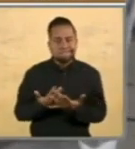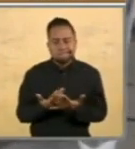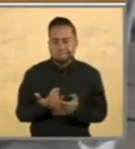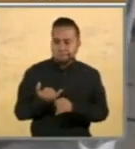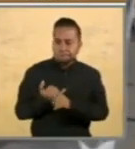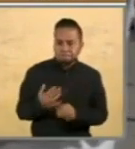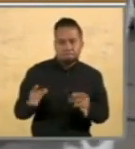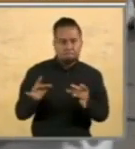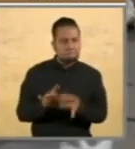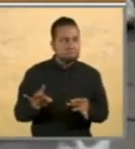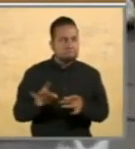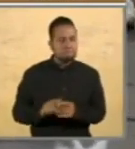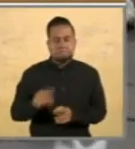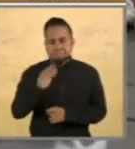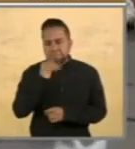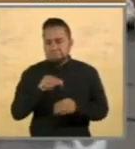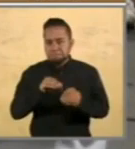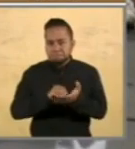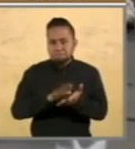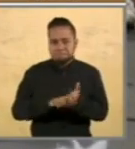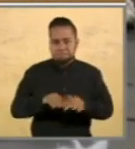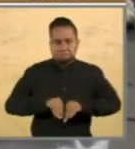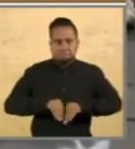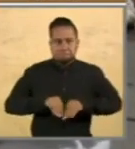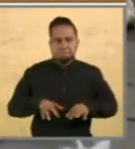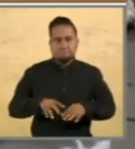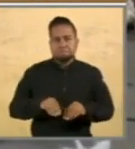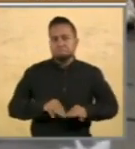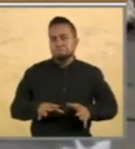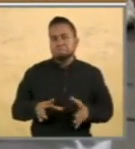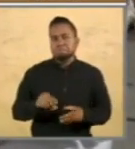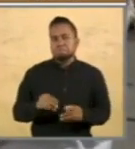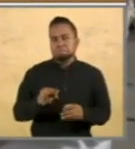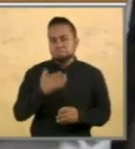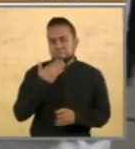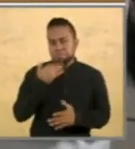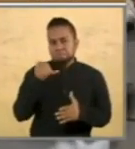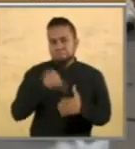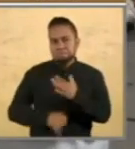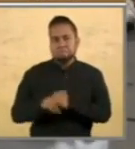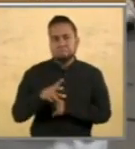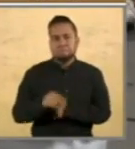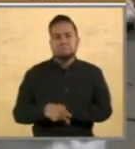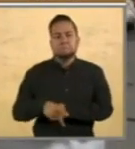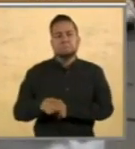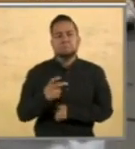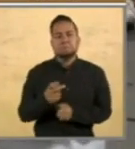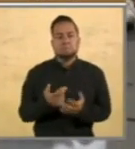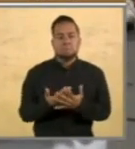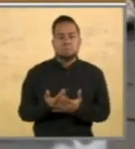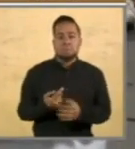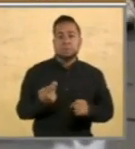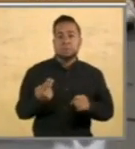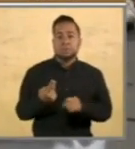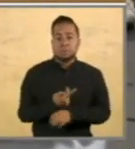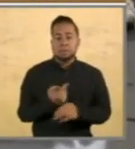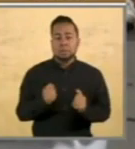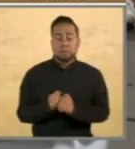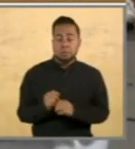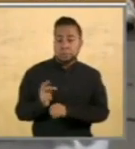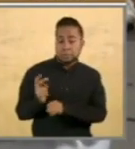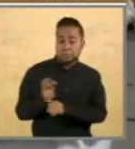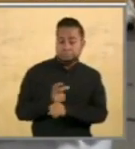informes no se pueden dar dat datos indiscutiblemente muy detallados pero está esperando Qué ha pasado con las